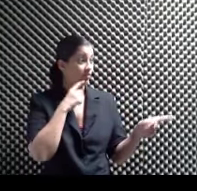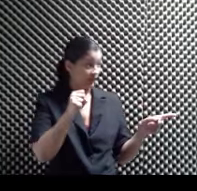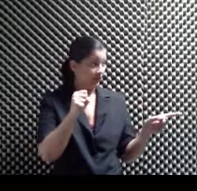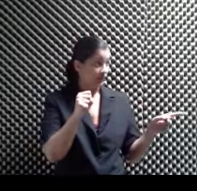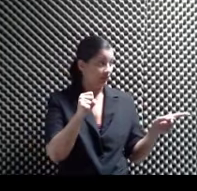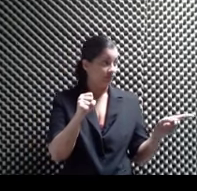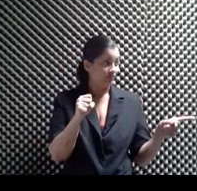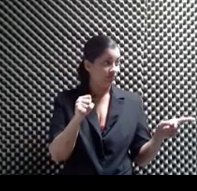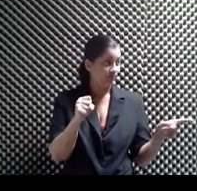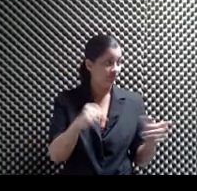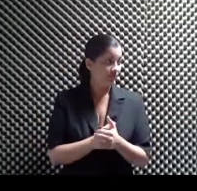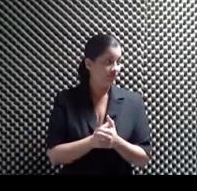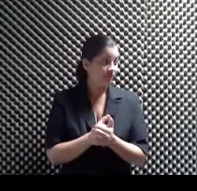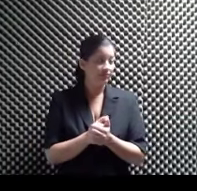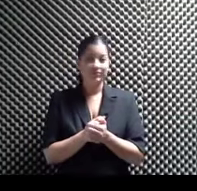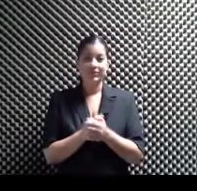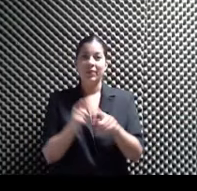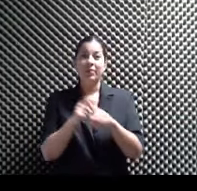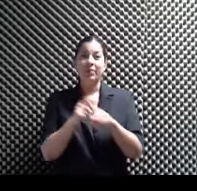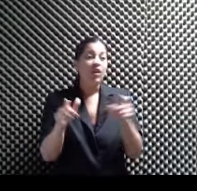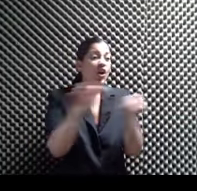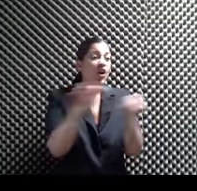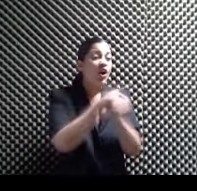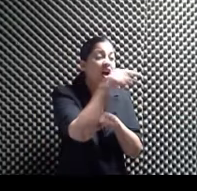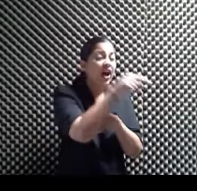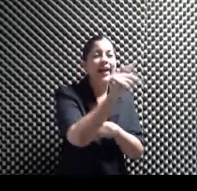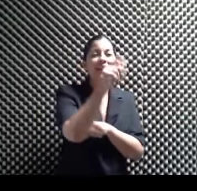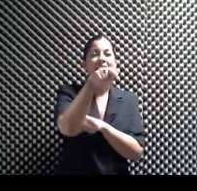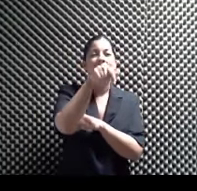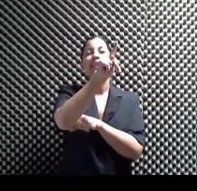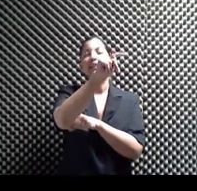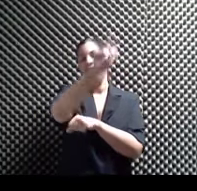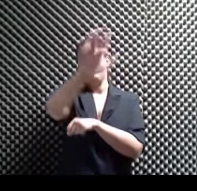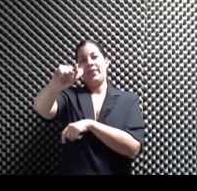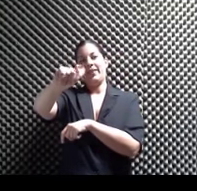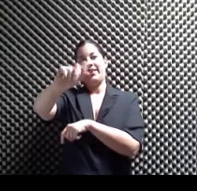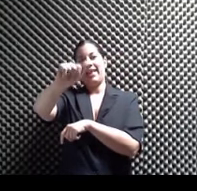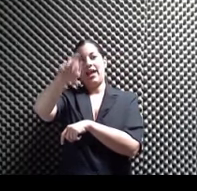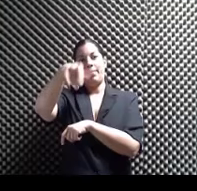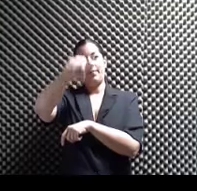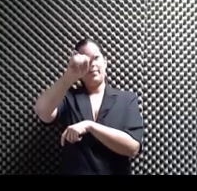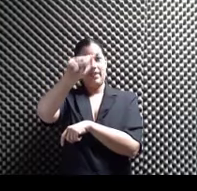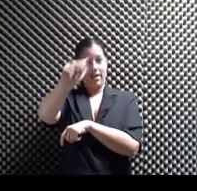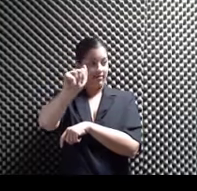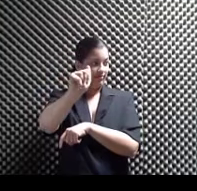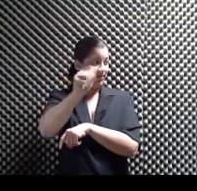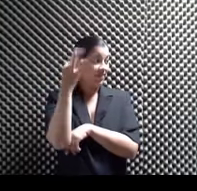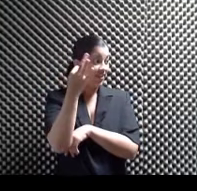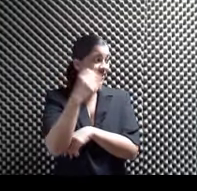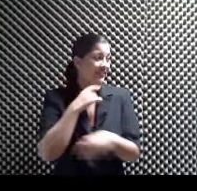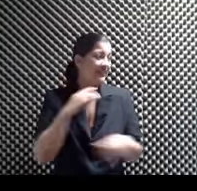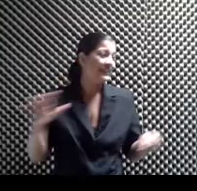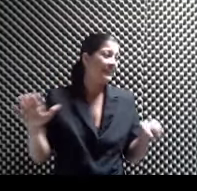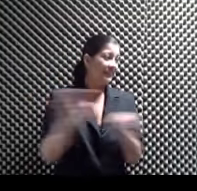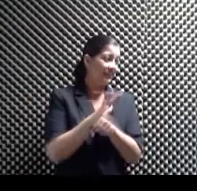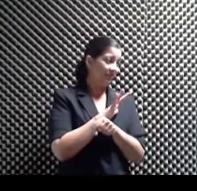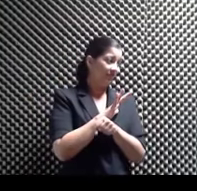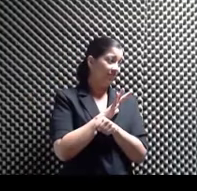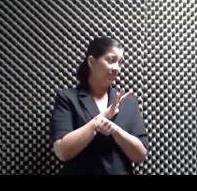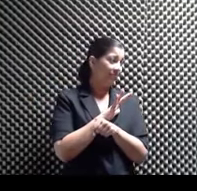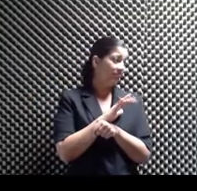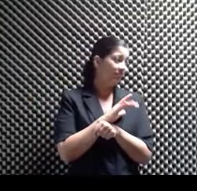Llenó El Tapia Y El Tapia Se Llenó El Viernes Para Esta Señora Que Estuvo Aquí La Semana Hace Dos Semanas Que